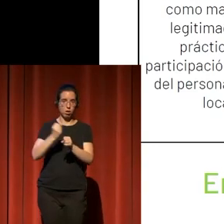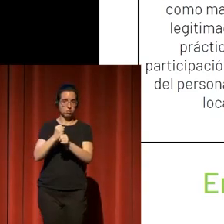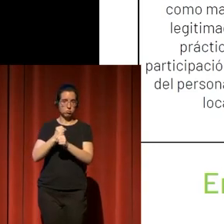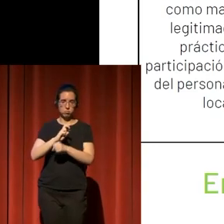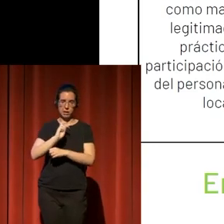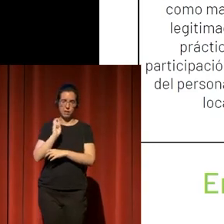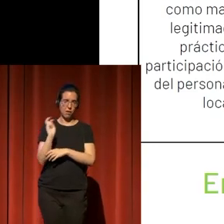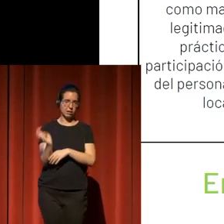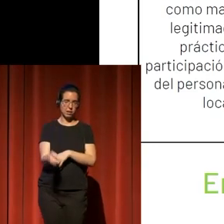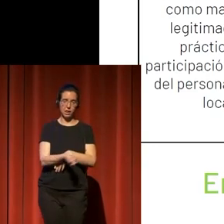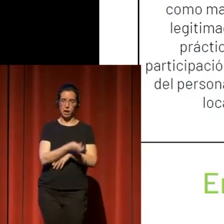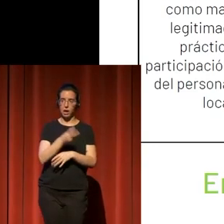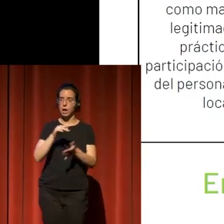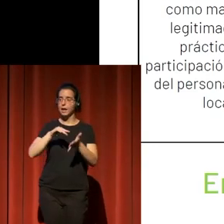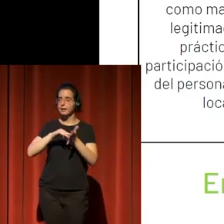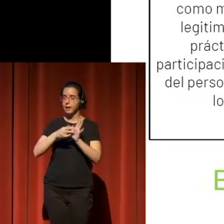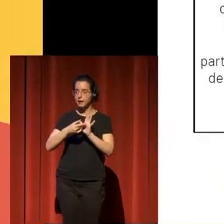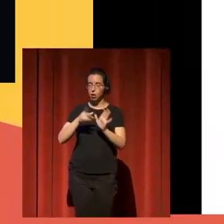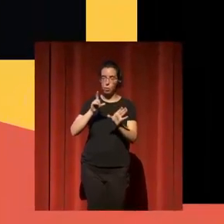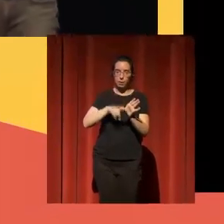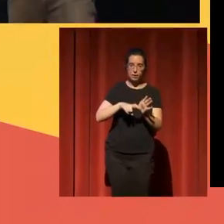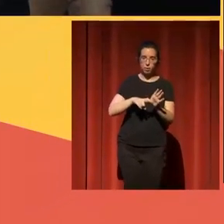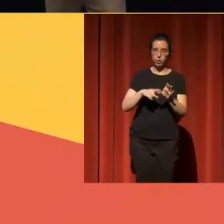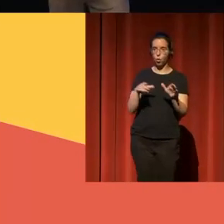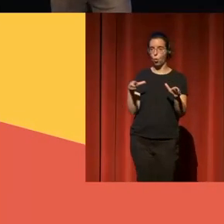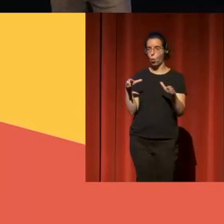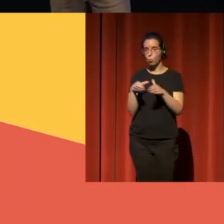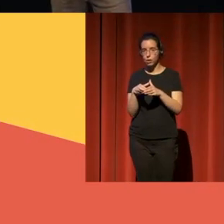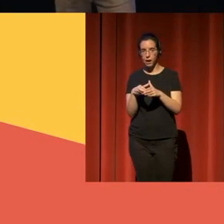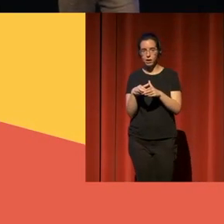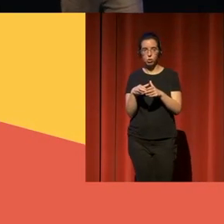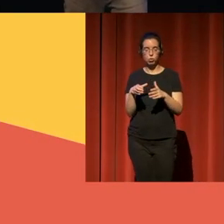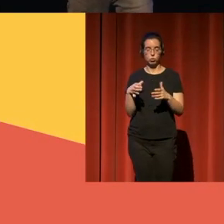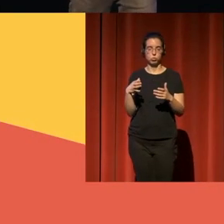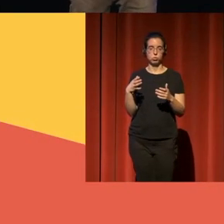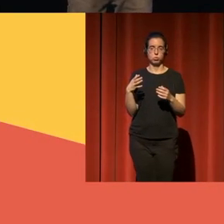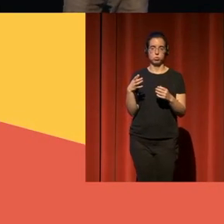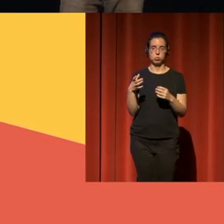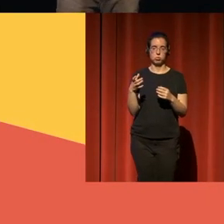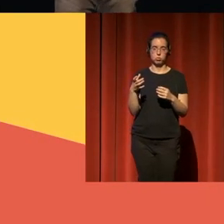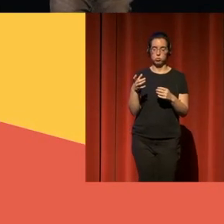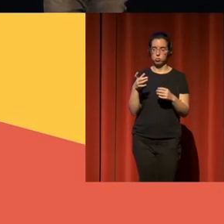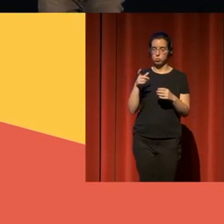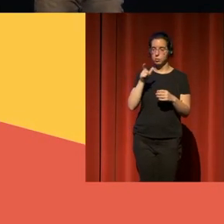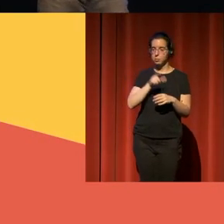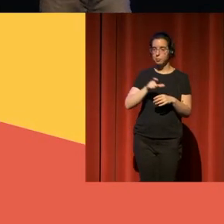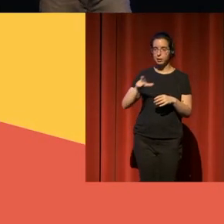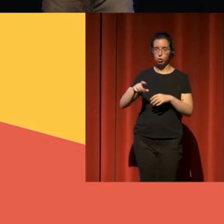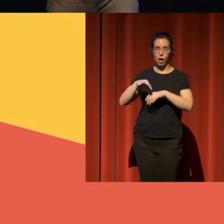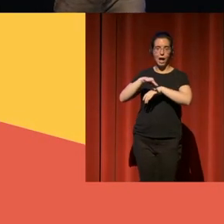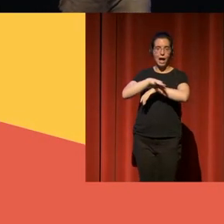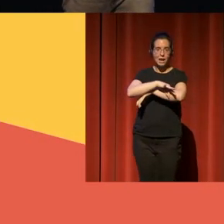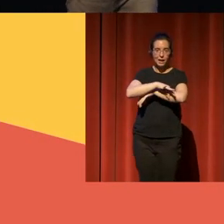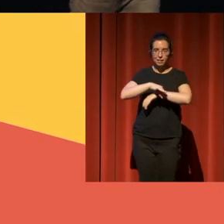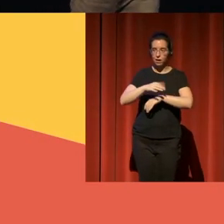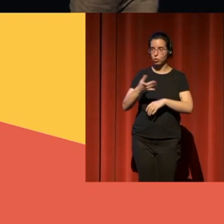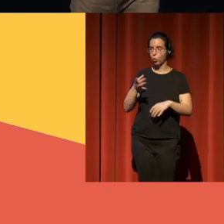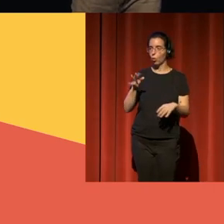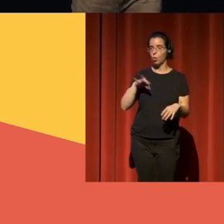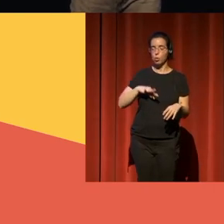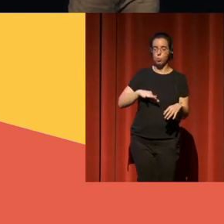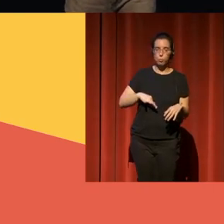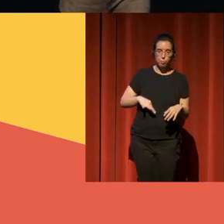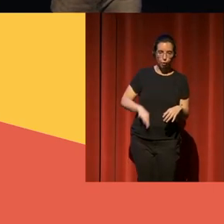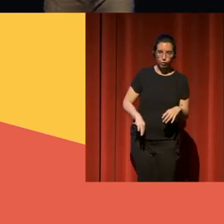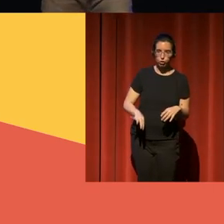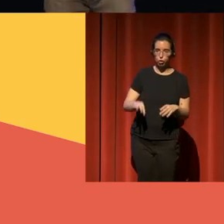pues técnicos de participación o comunitarios gente del campo de la arquitectura profesionales de la